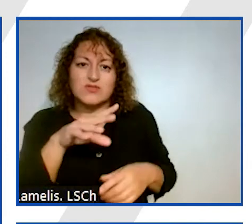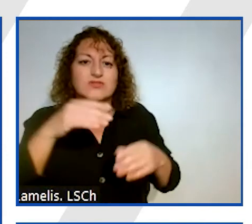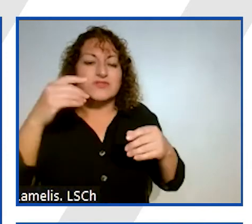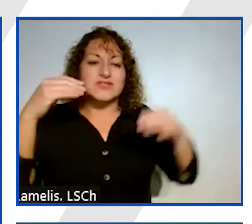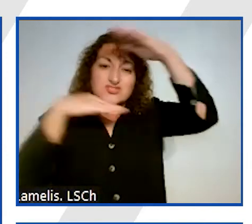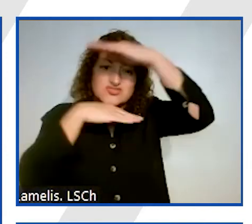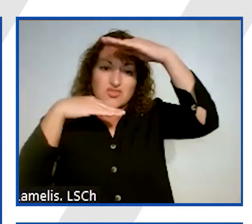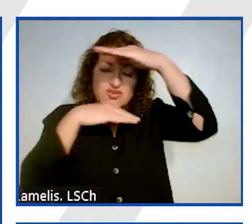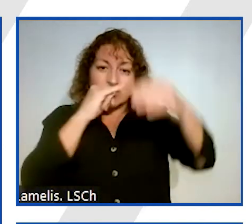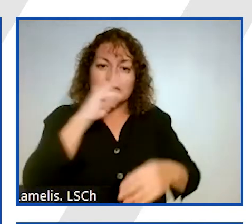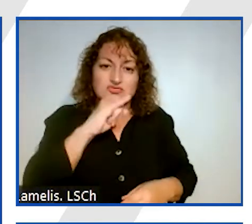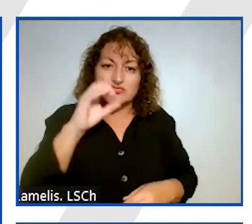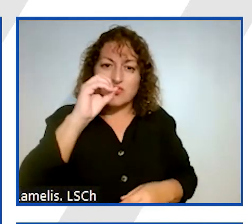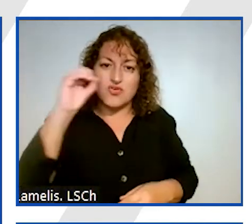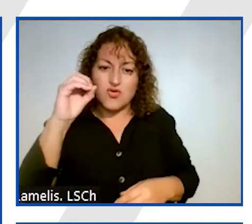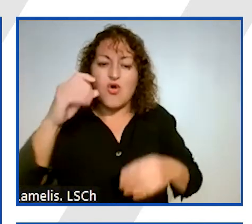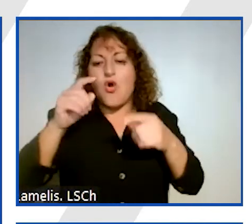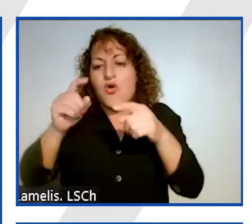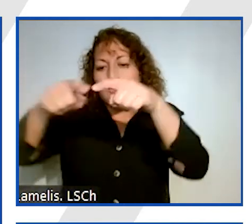Y tenemos el